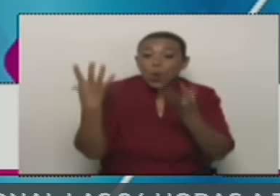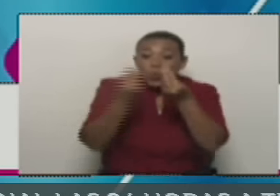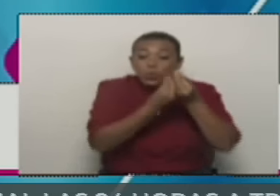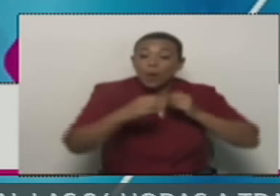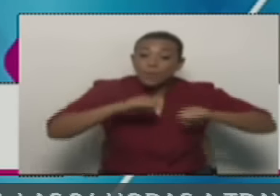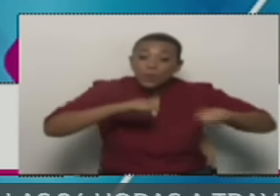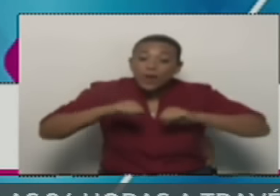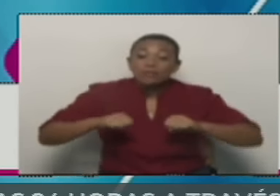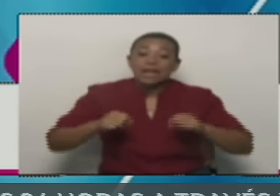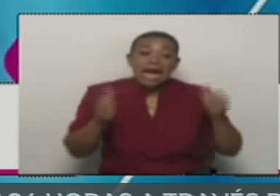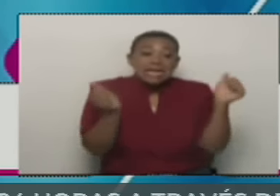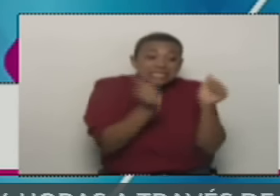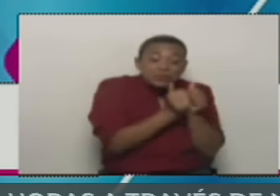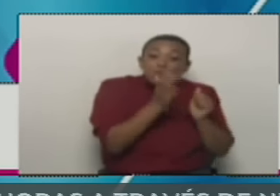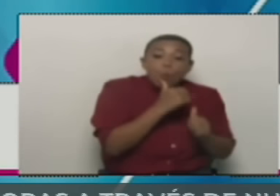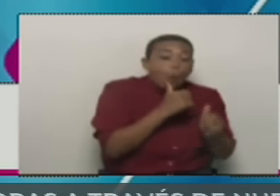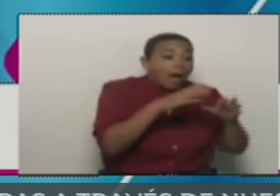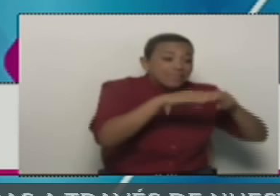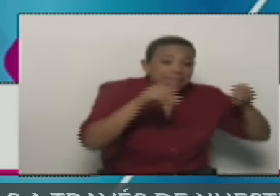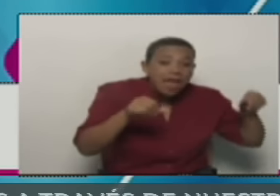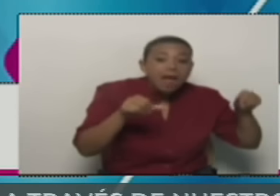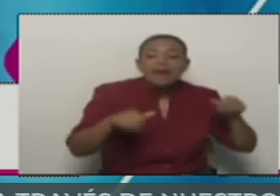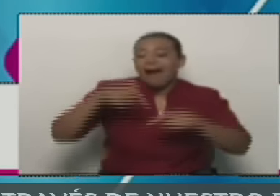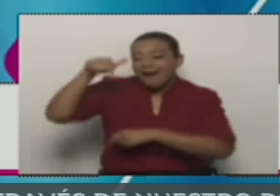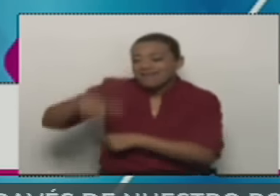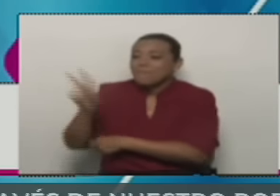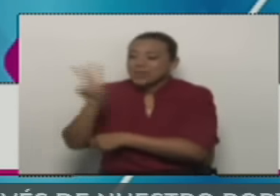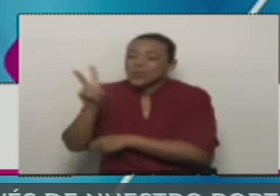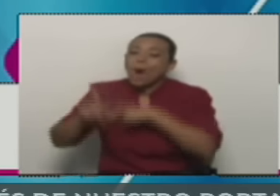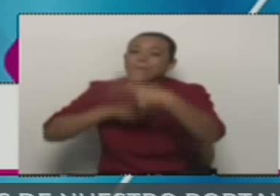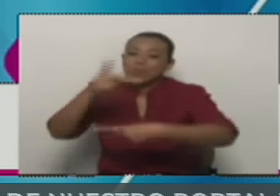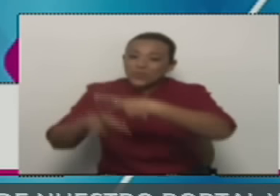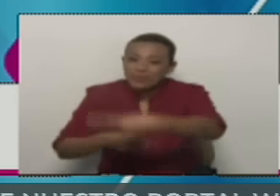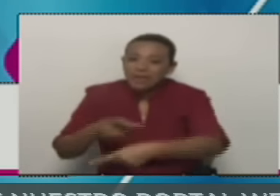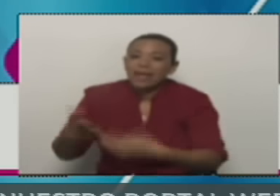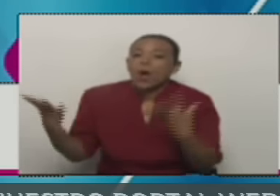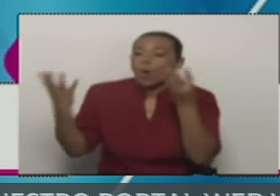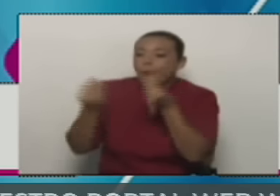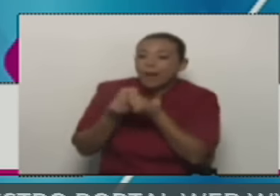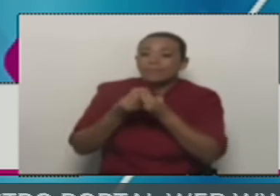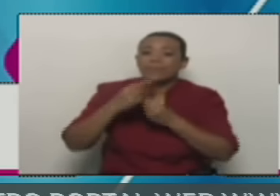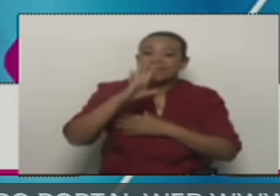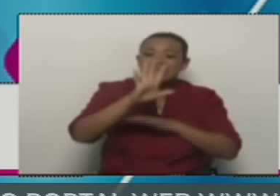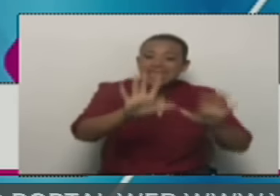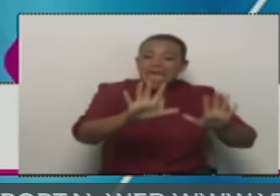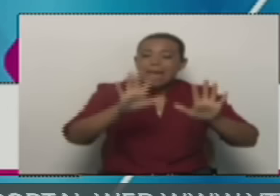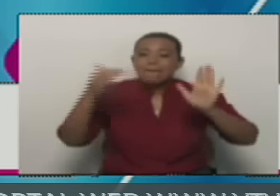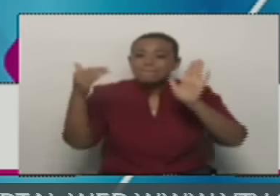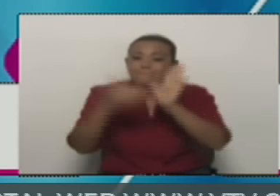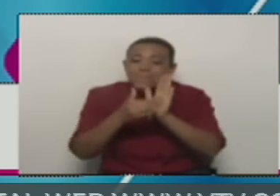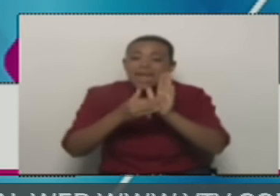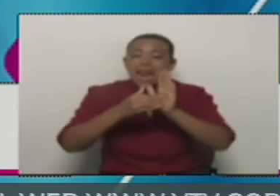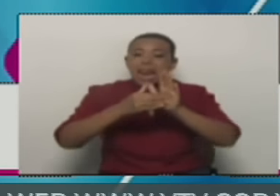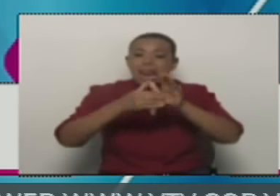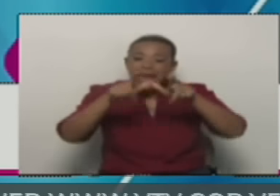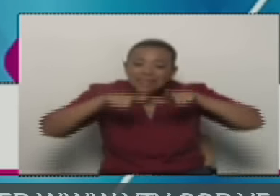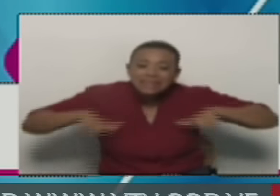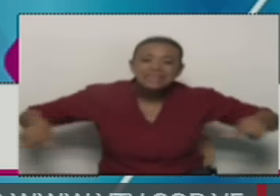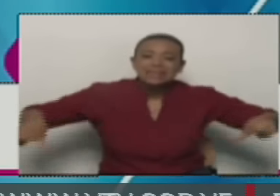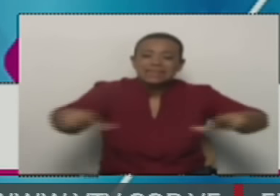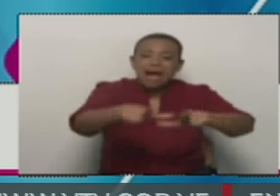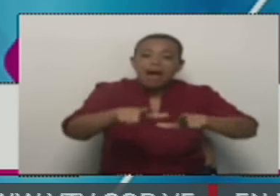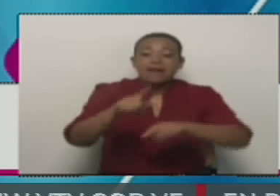Movimiento Sin Tierra, el gran proyecto productivo con más de 10.000 hectáreas en La